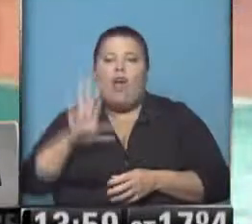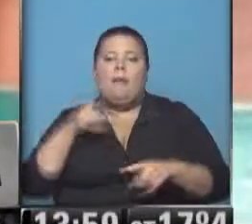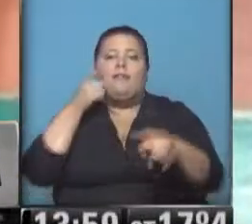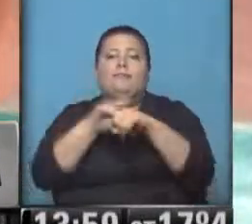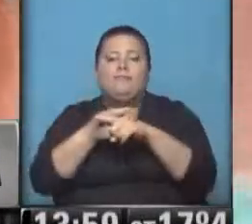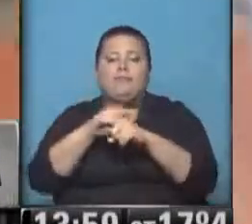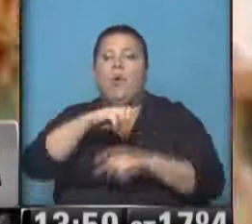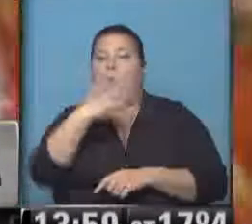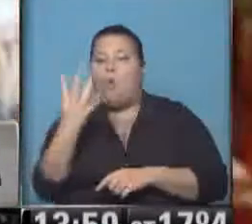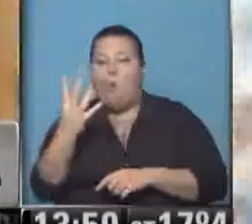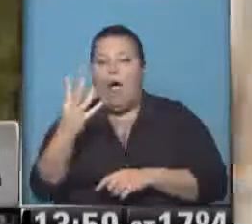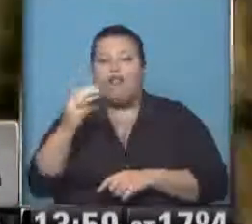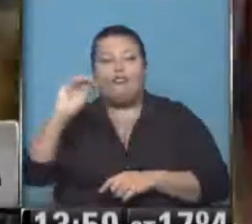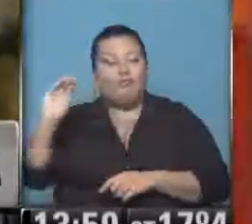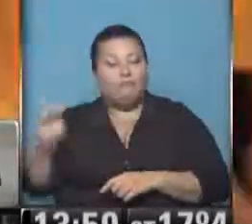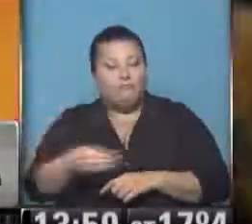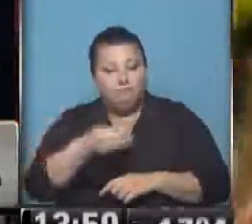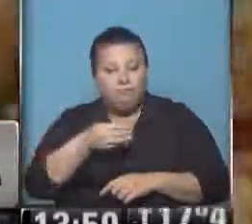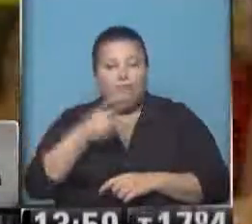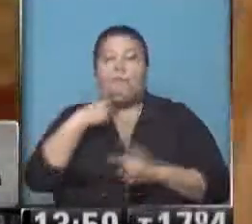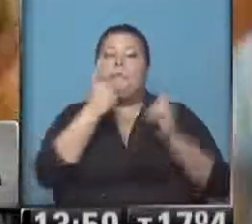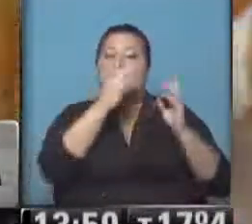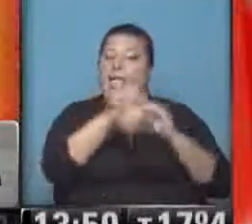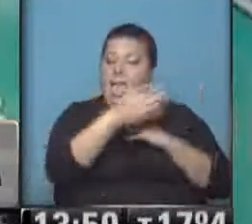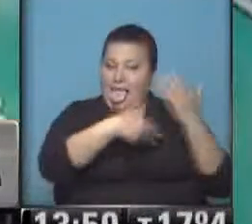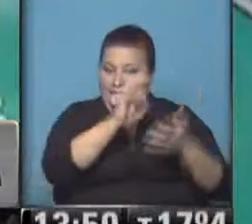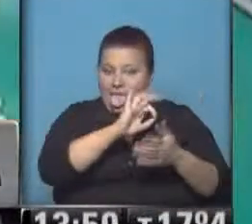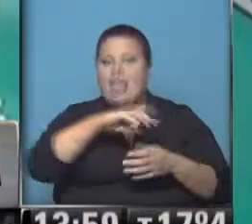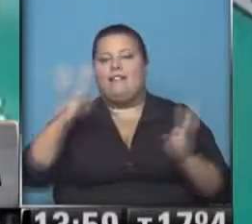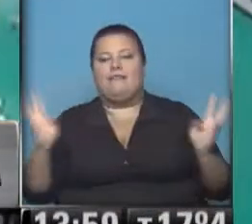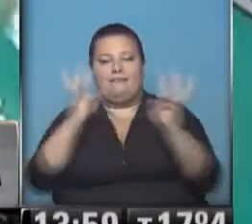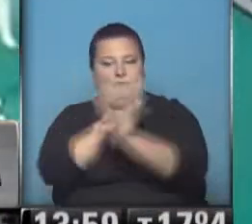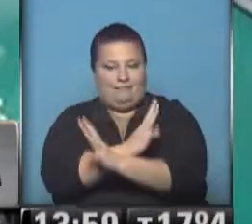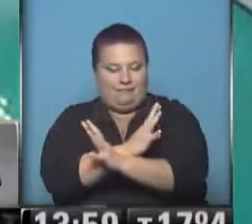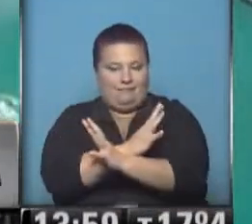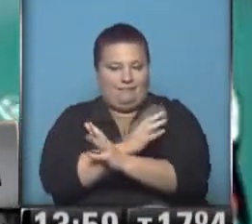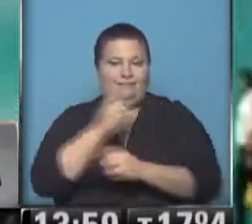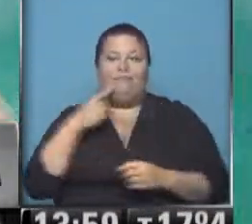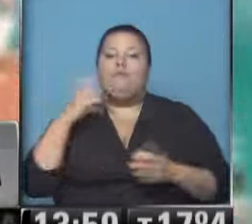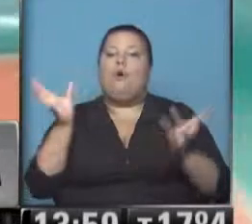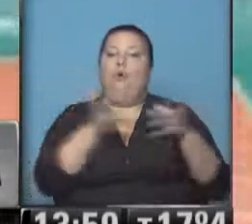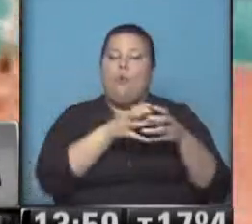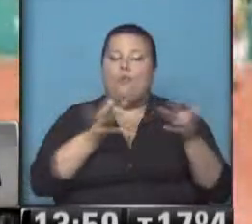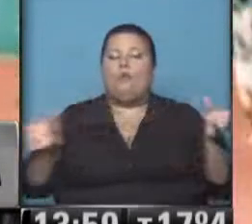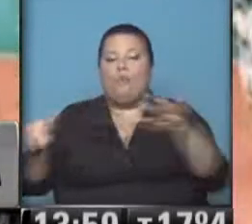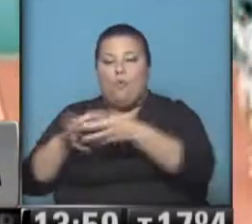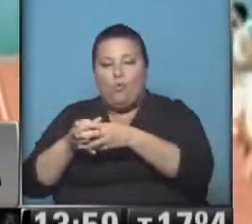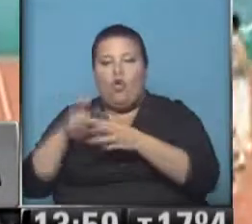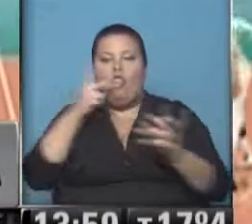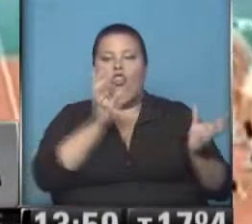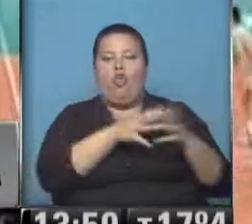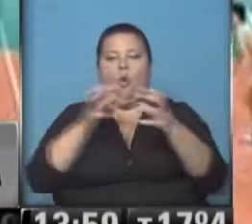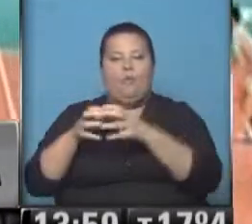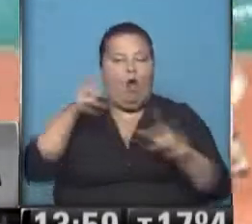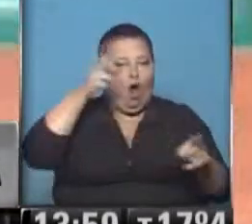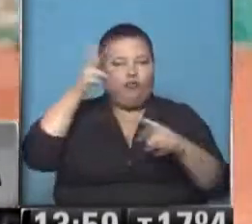los 4 que no jugó en la primera fase, porque se unieron todas las zonas, entonces se armaron dos grupos de